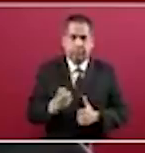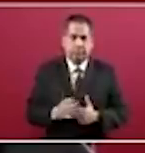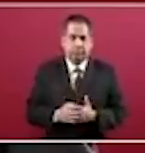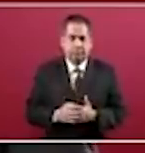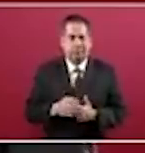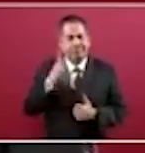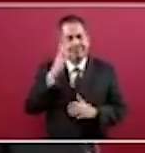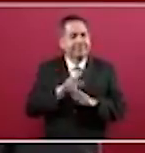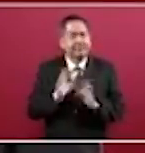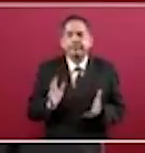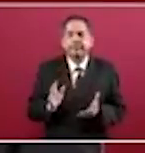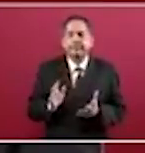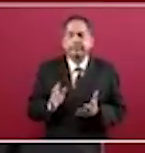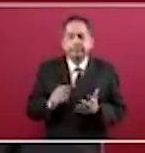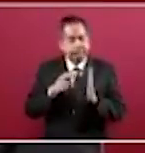para quitar